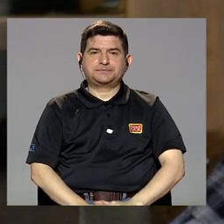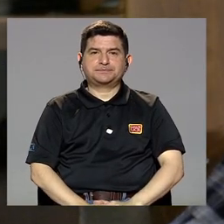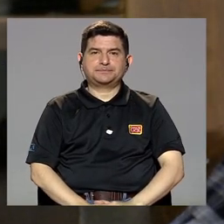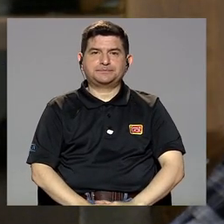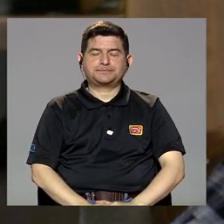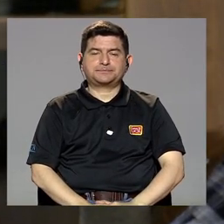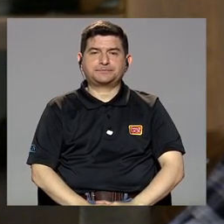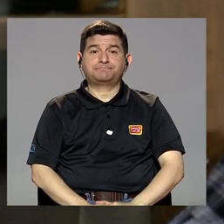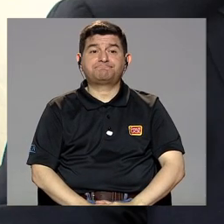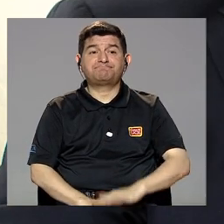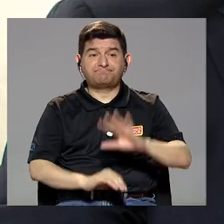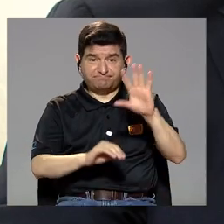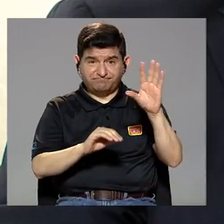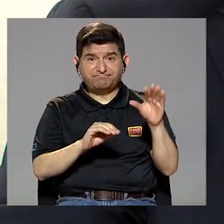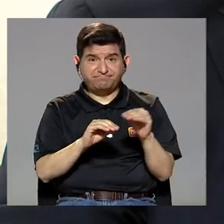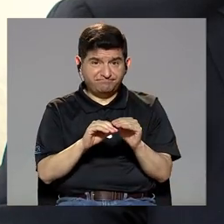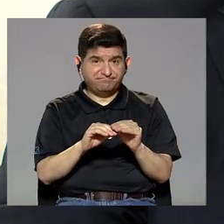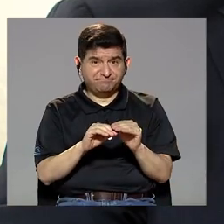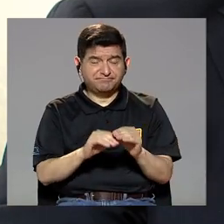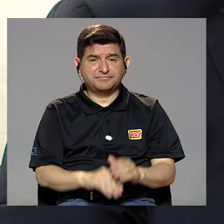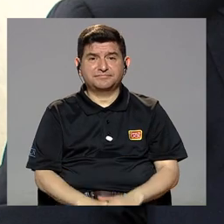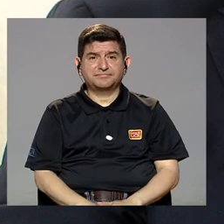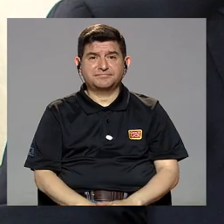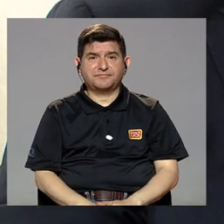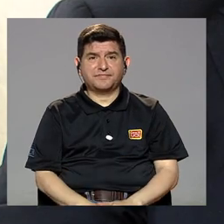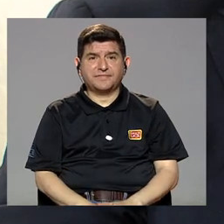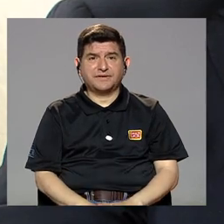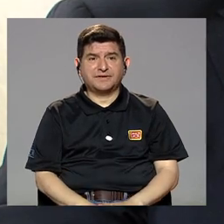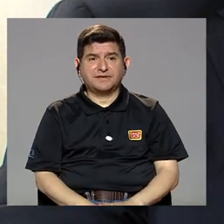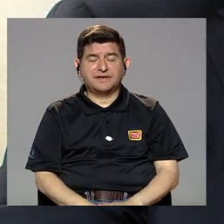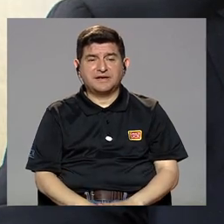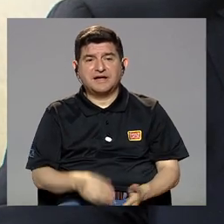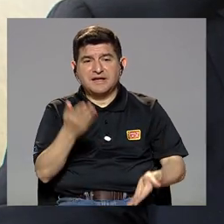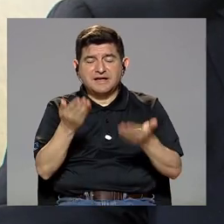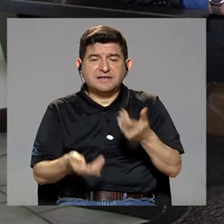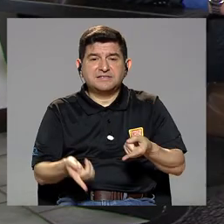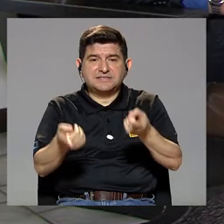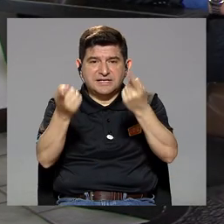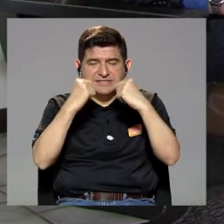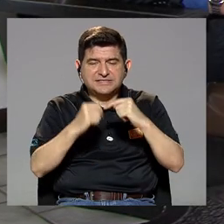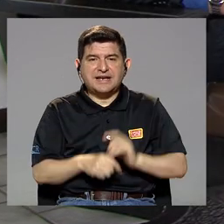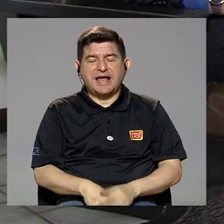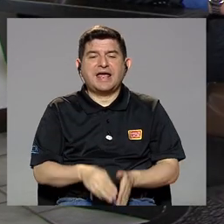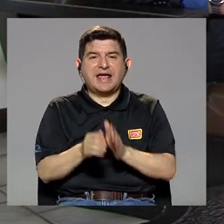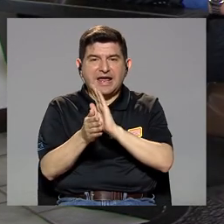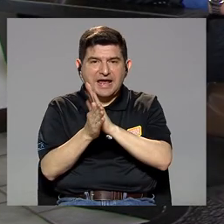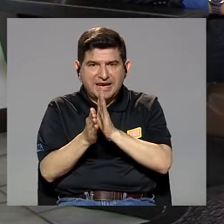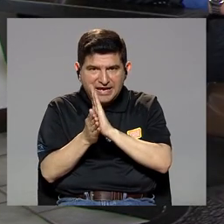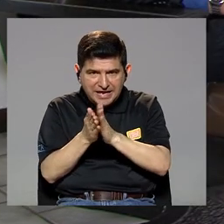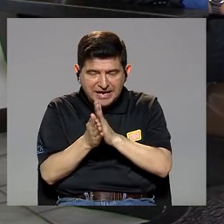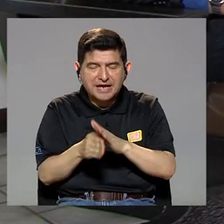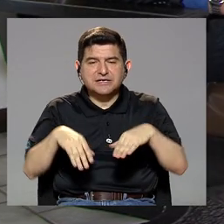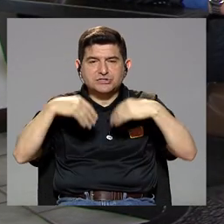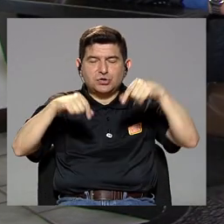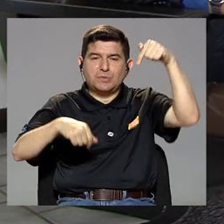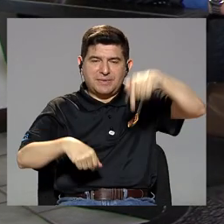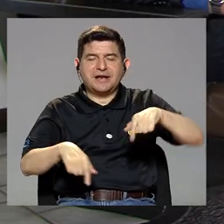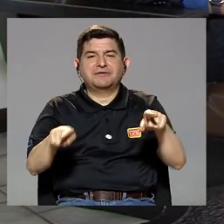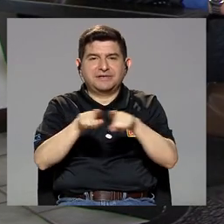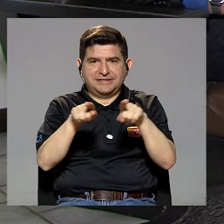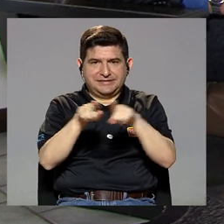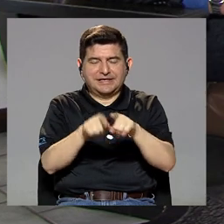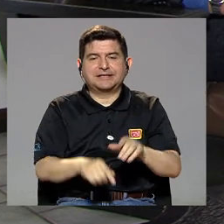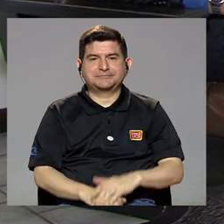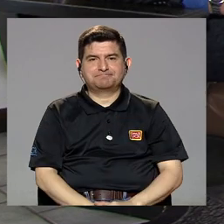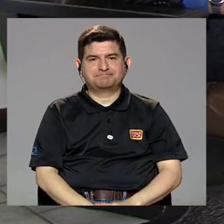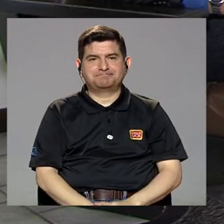pues traer unos cuantos hospitales de queso para vender también aquí y